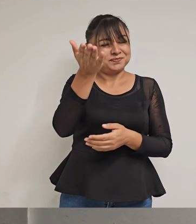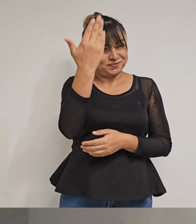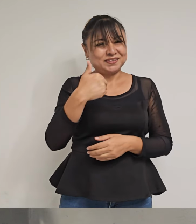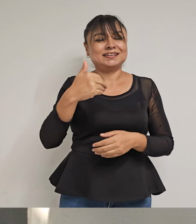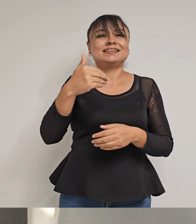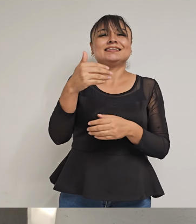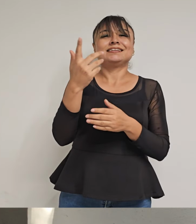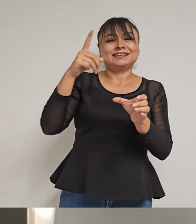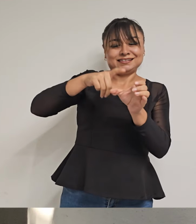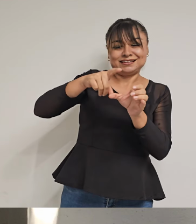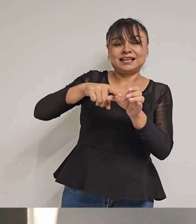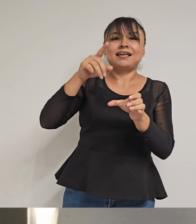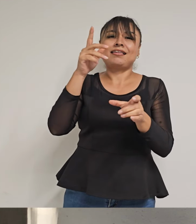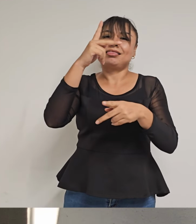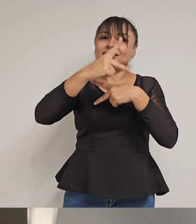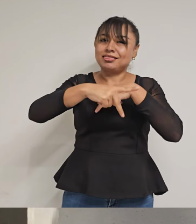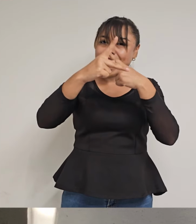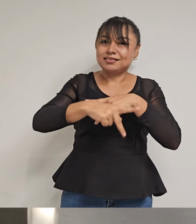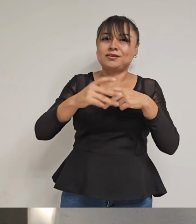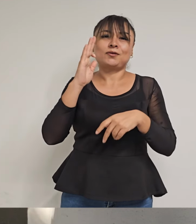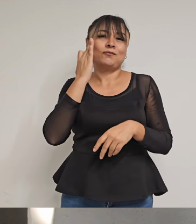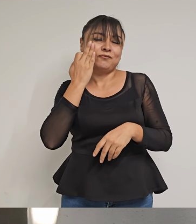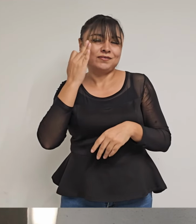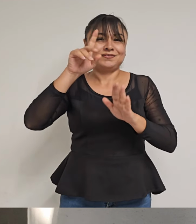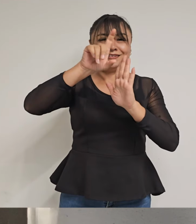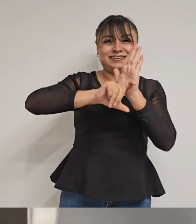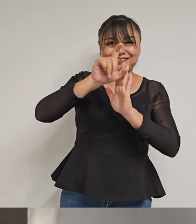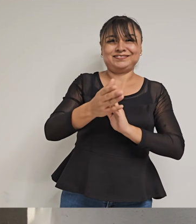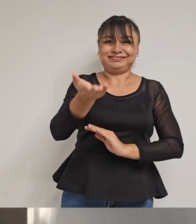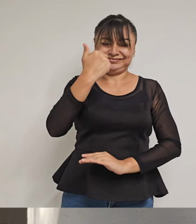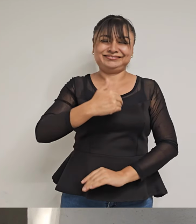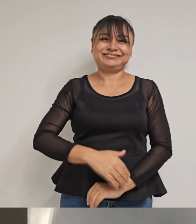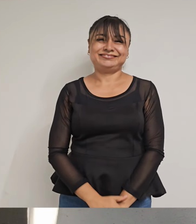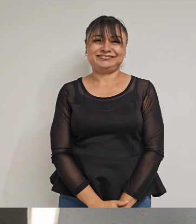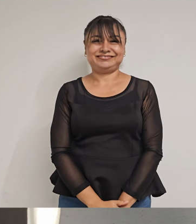les invito a que me sigan en TikTok, Facebook, Instagram y YouTube para más arquitectura.